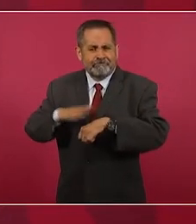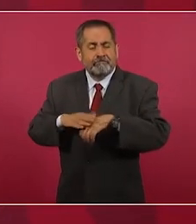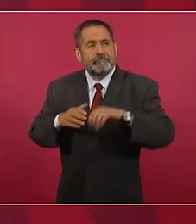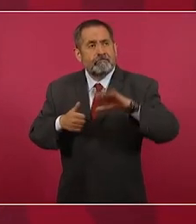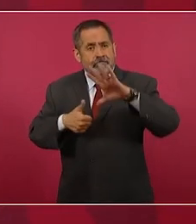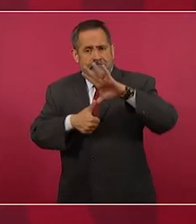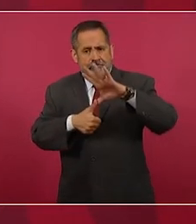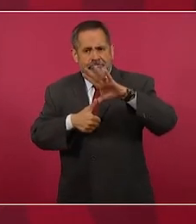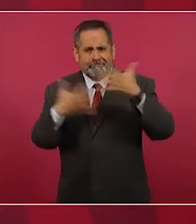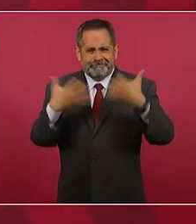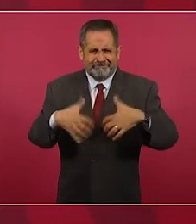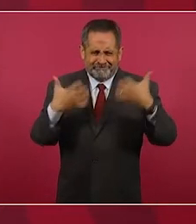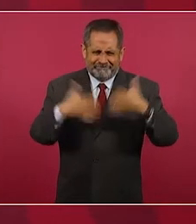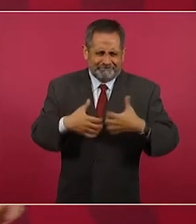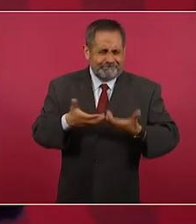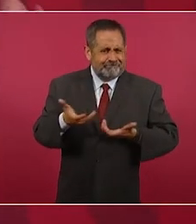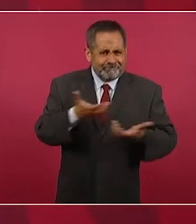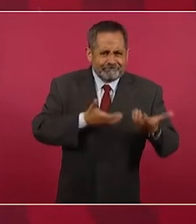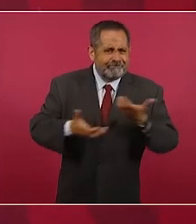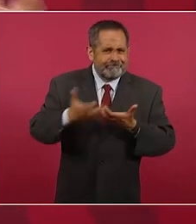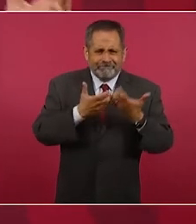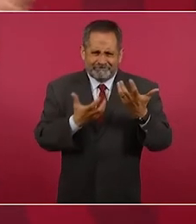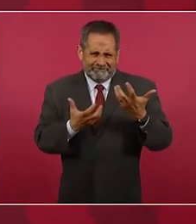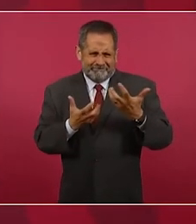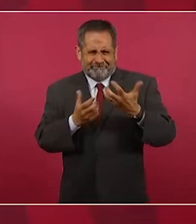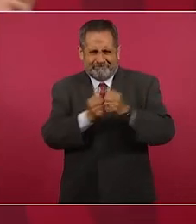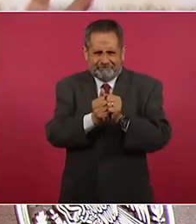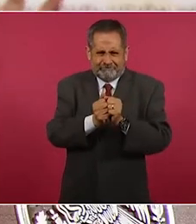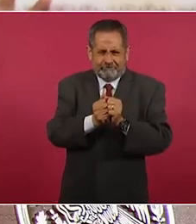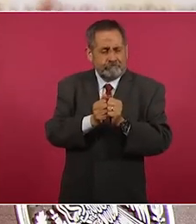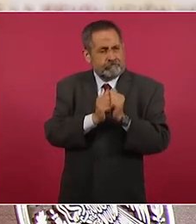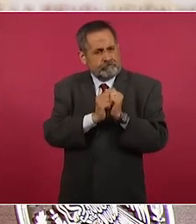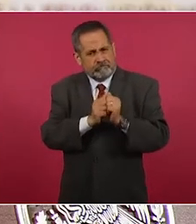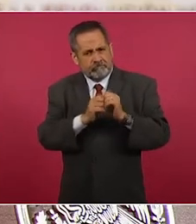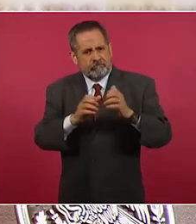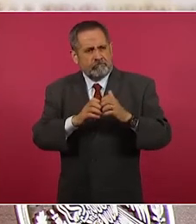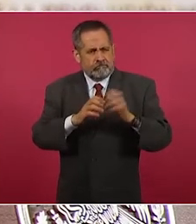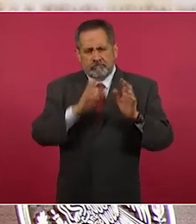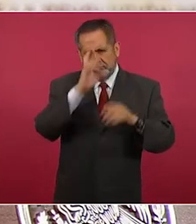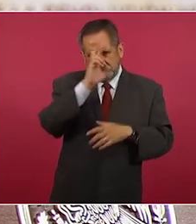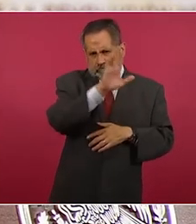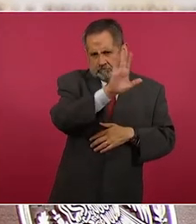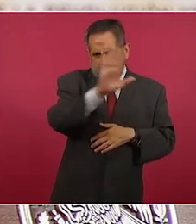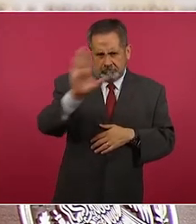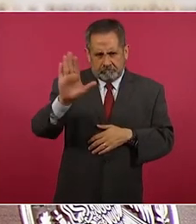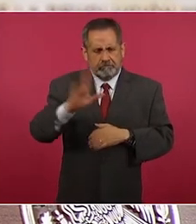del Norte, integrarnos con respecto a nuestras soberanías,